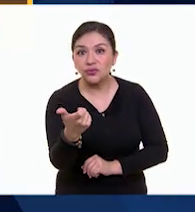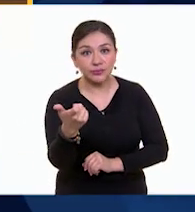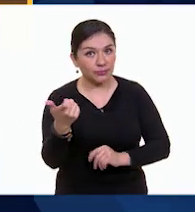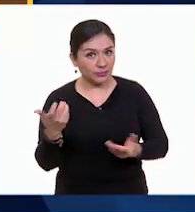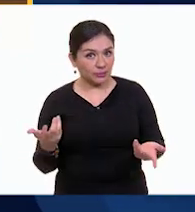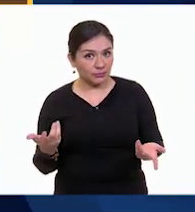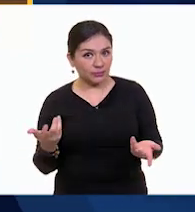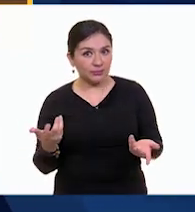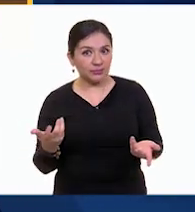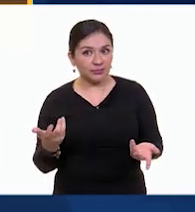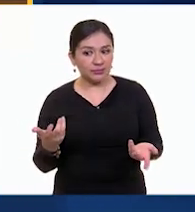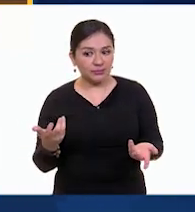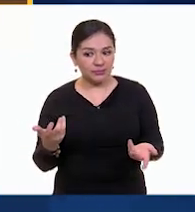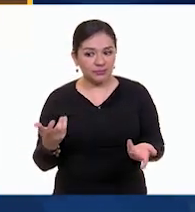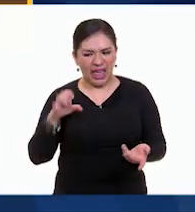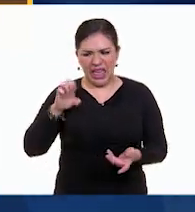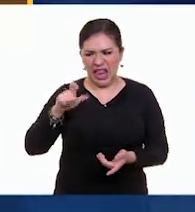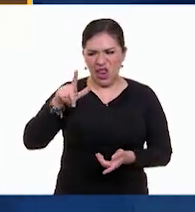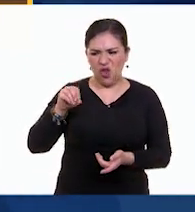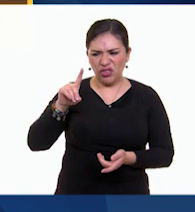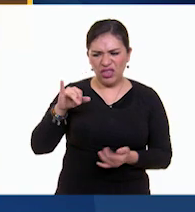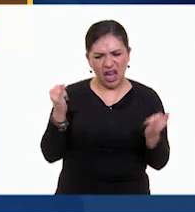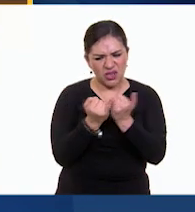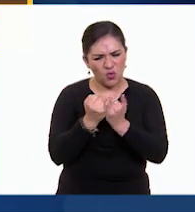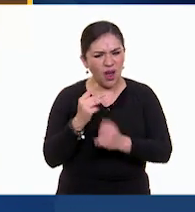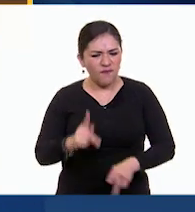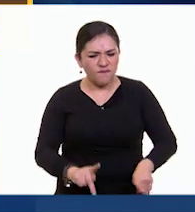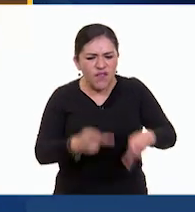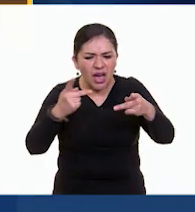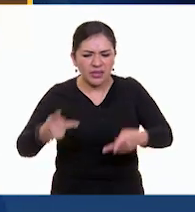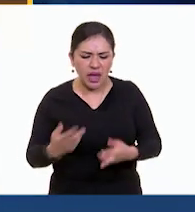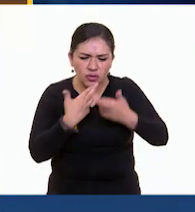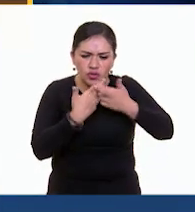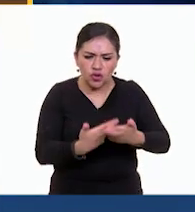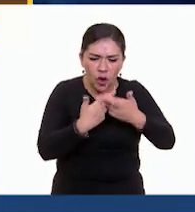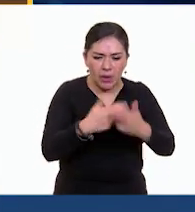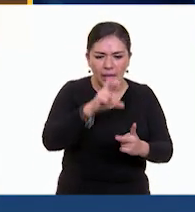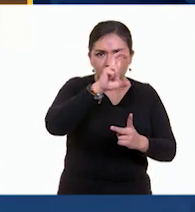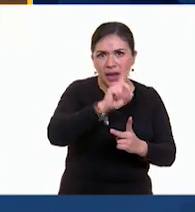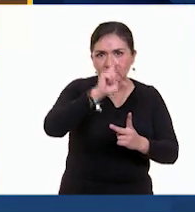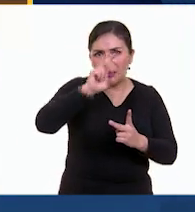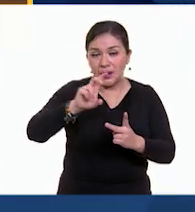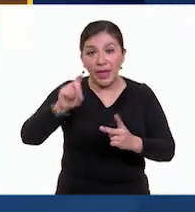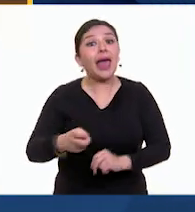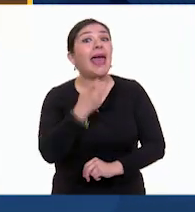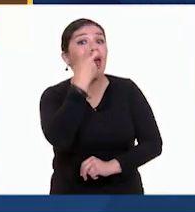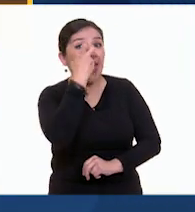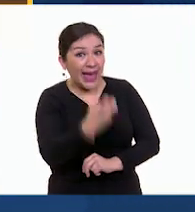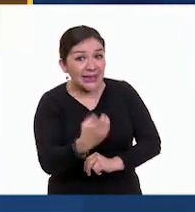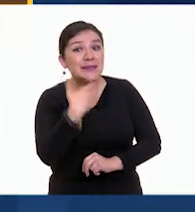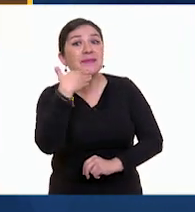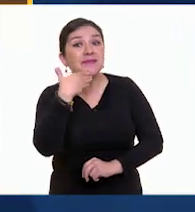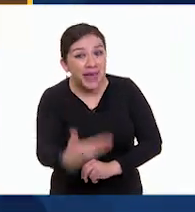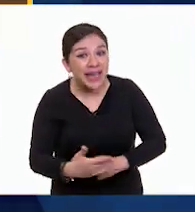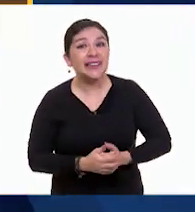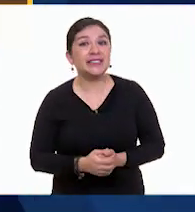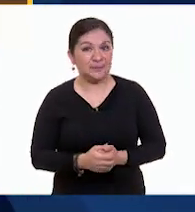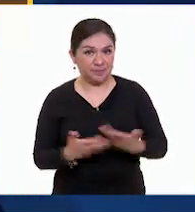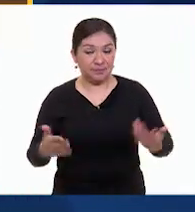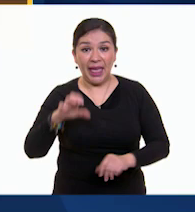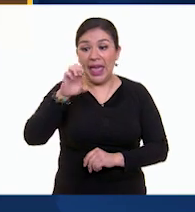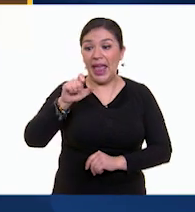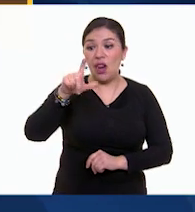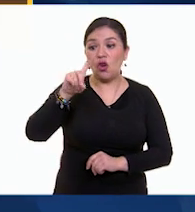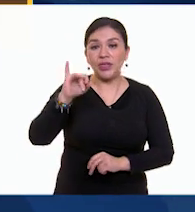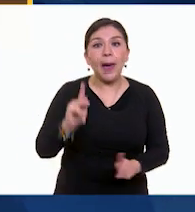Ah, entonces Elodia también tuvo que vender cada manzana que le sobraba en 30 pesos. ¡Efectivamente!